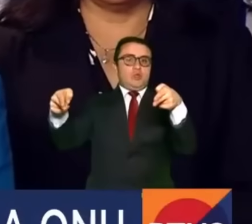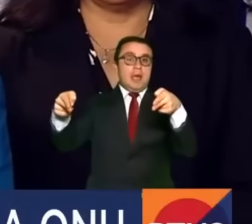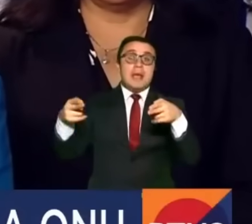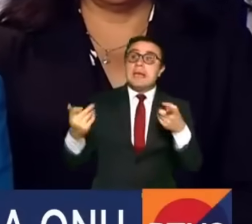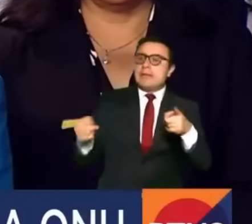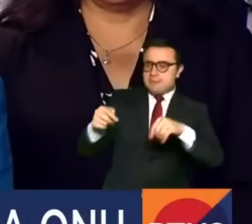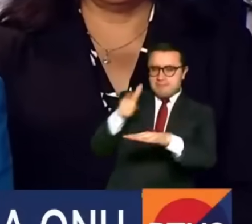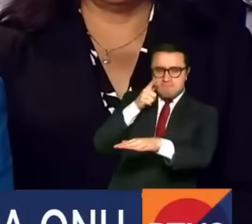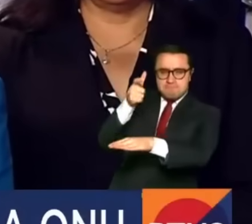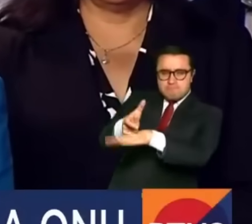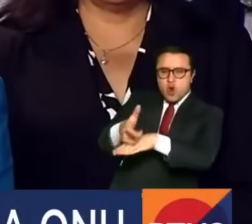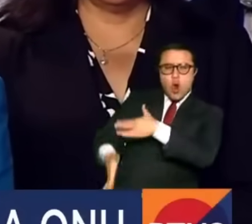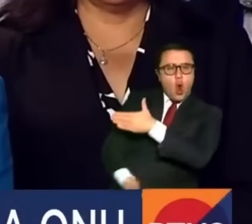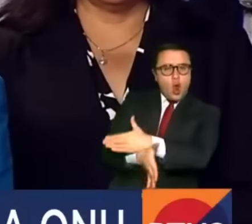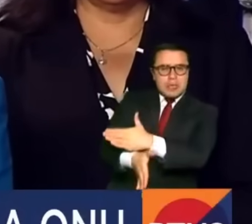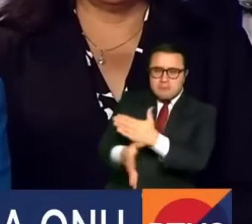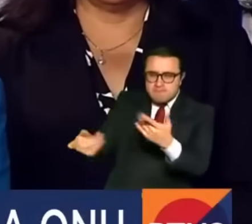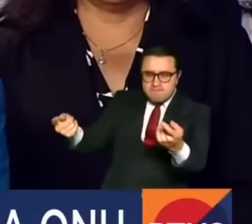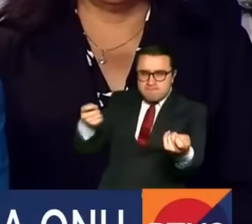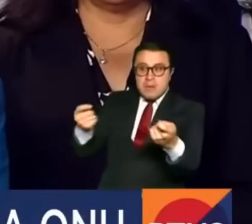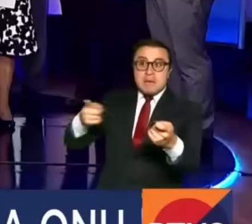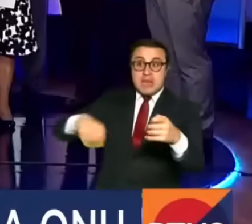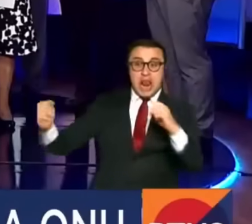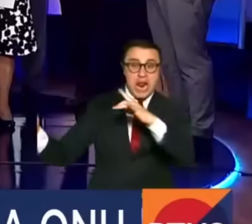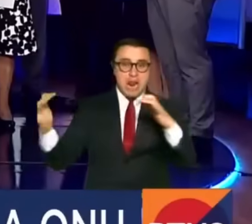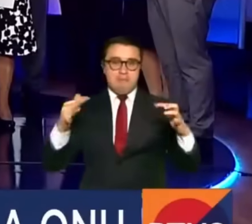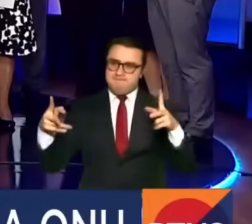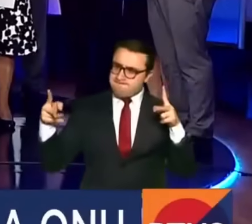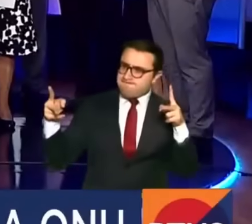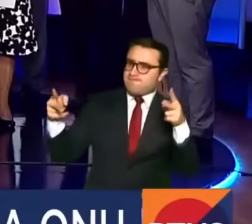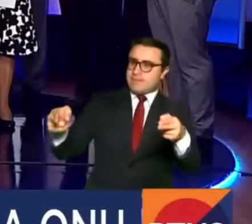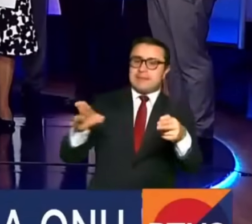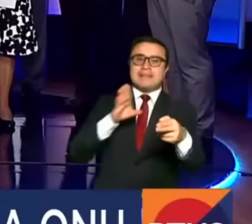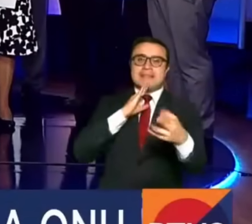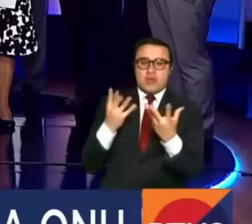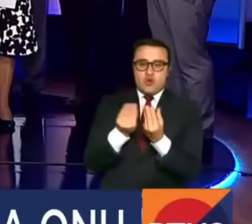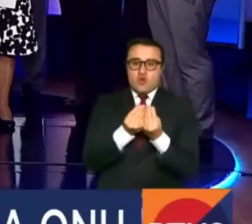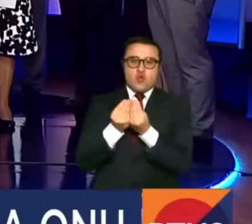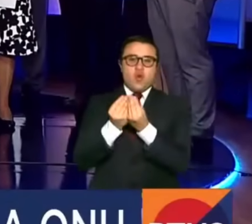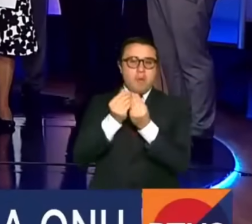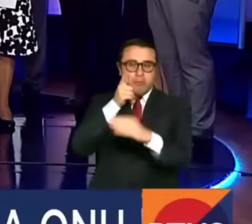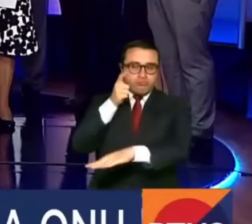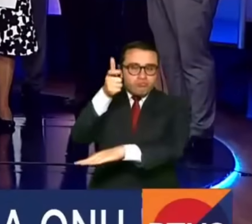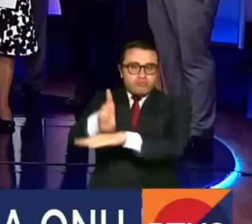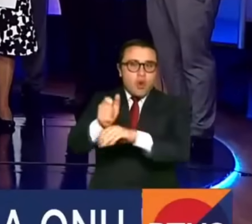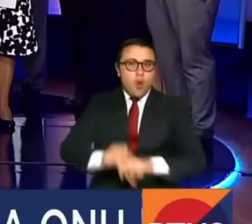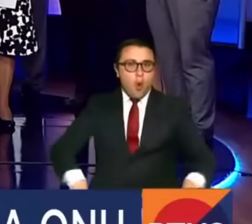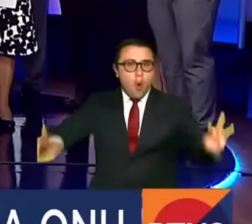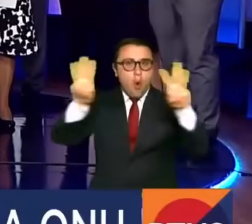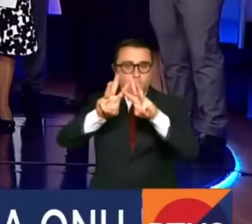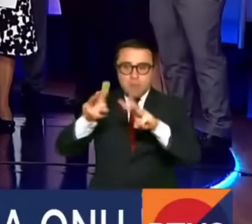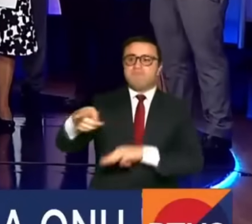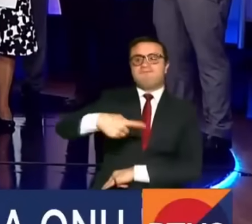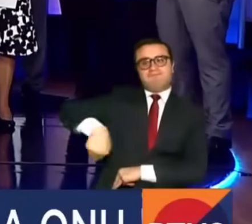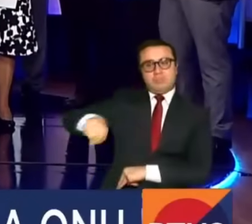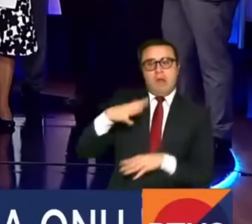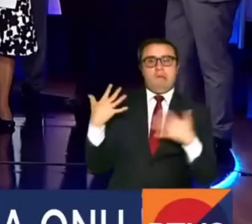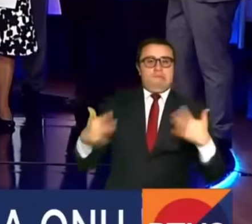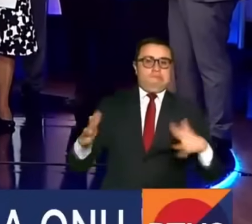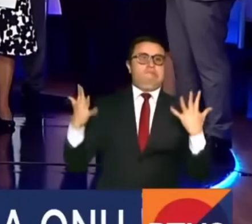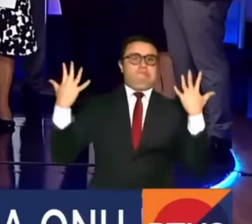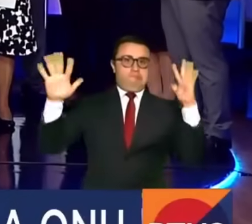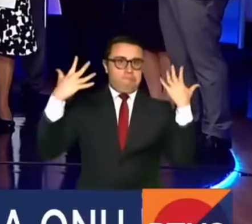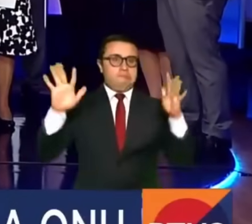monitoreo continua y complementaria del cese al fuego por la misión de verificación de las Naciones Unidas. El Consejo también ya ha